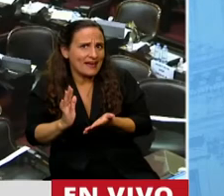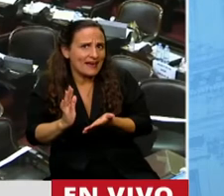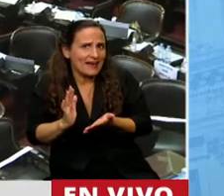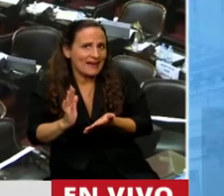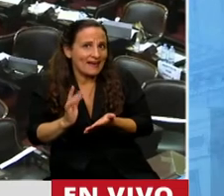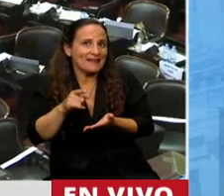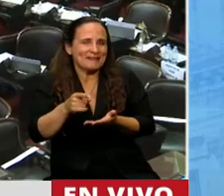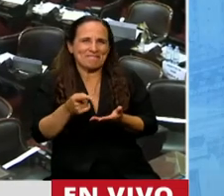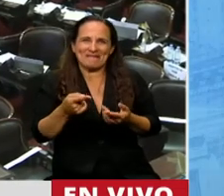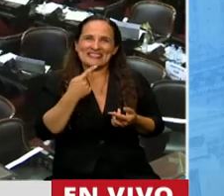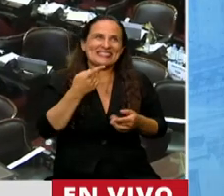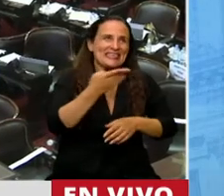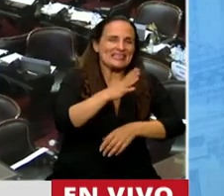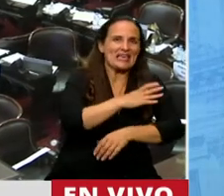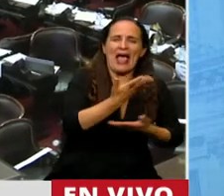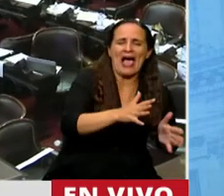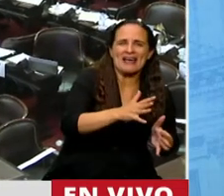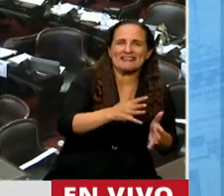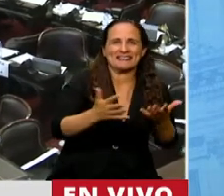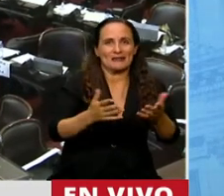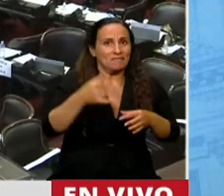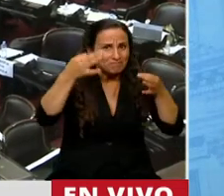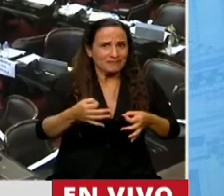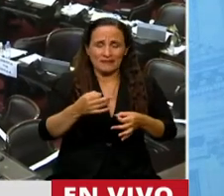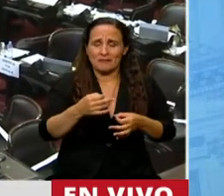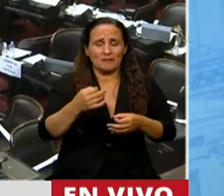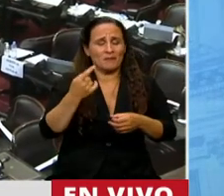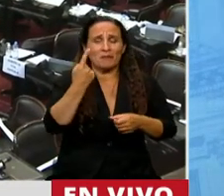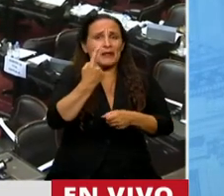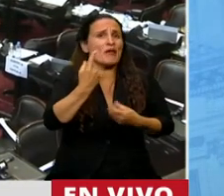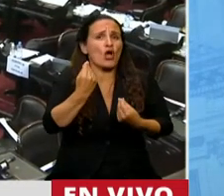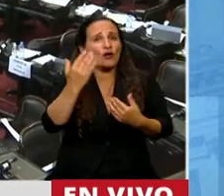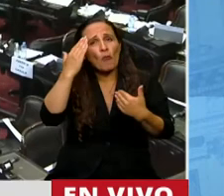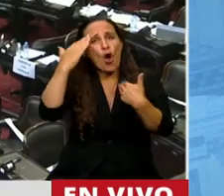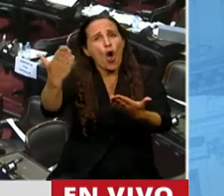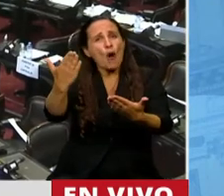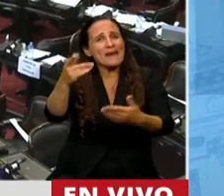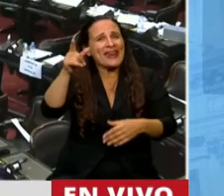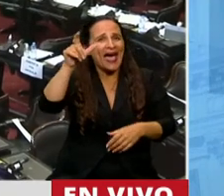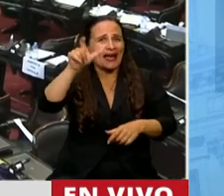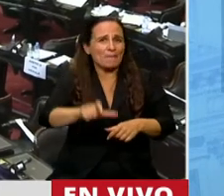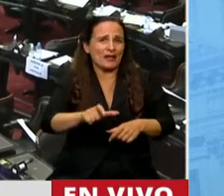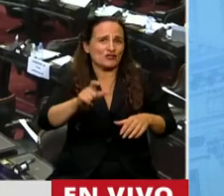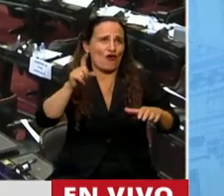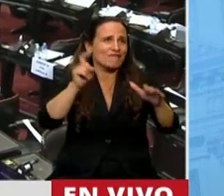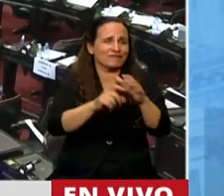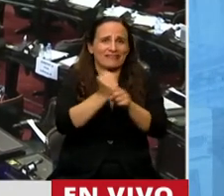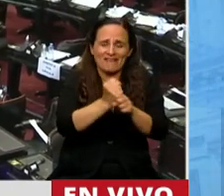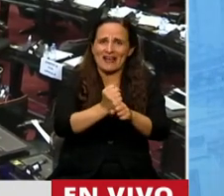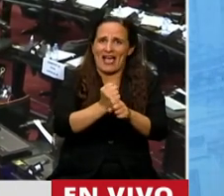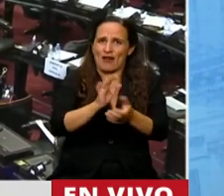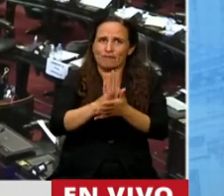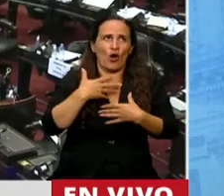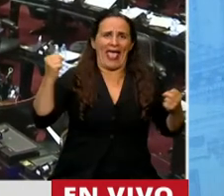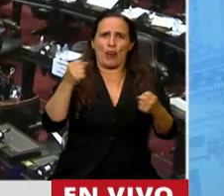significa homenajear a estos héroes. Y para terminar, porque ya se me agota el tiempo, quiero